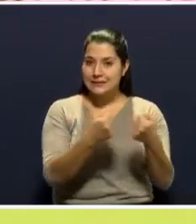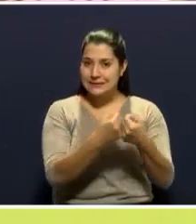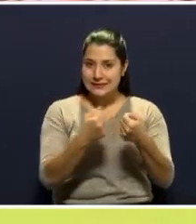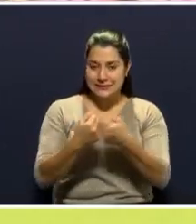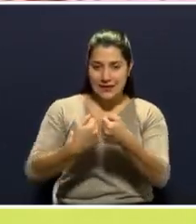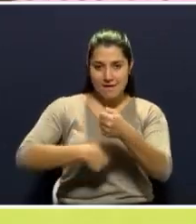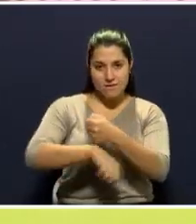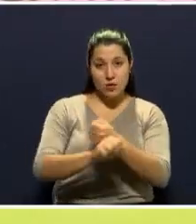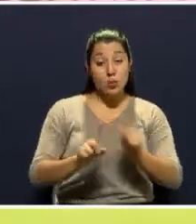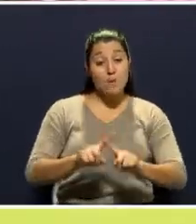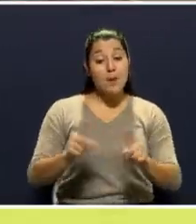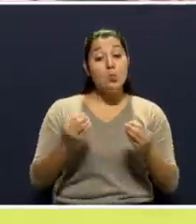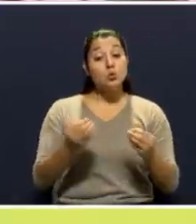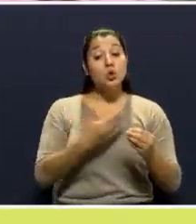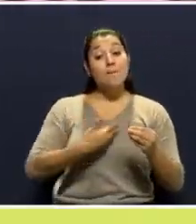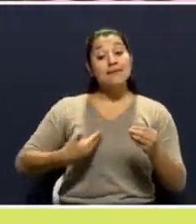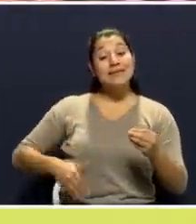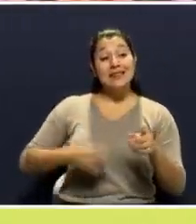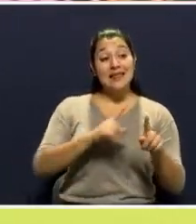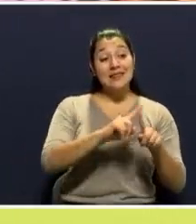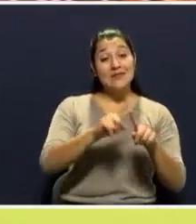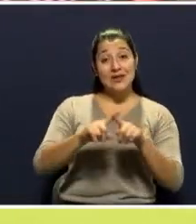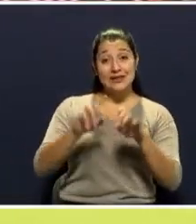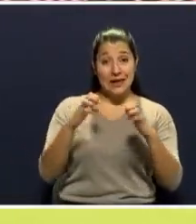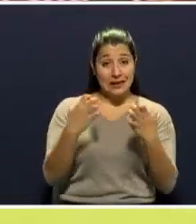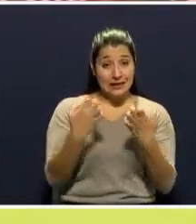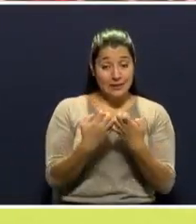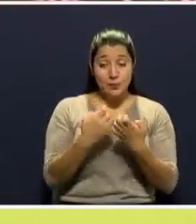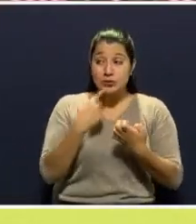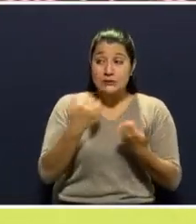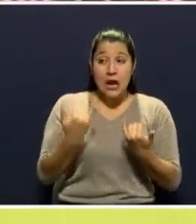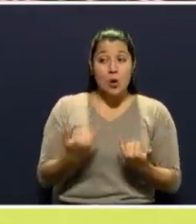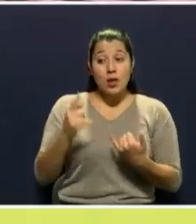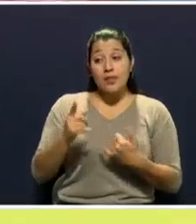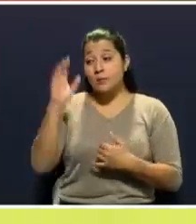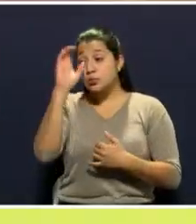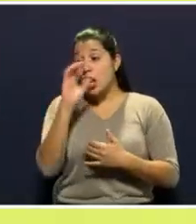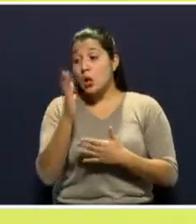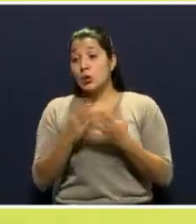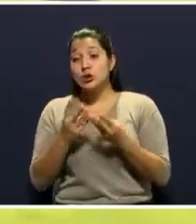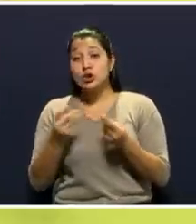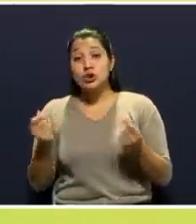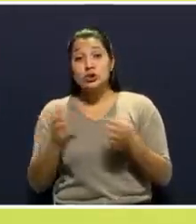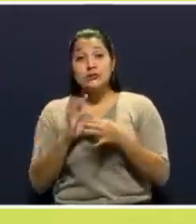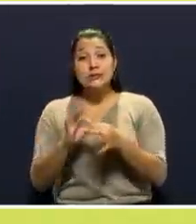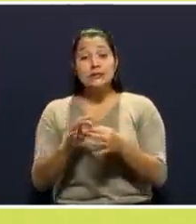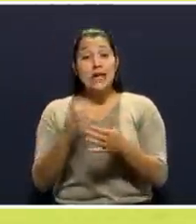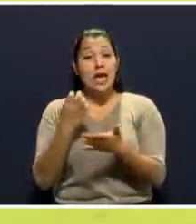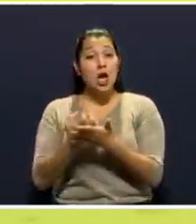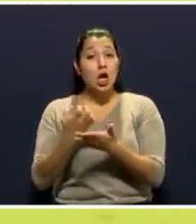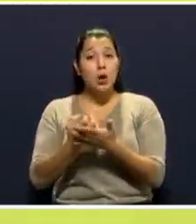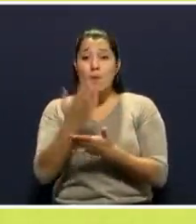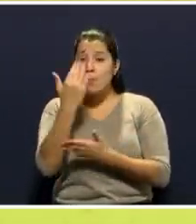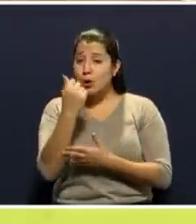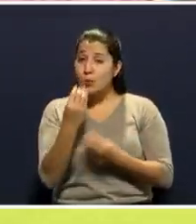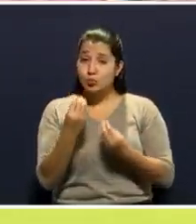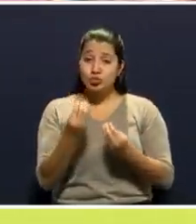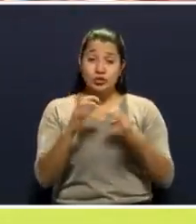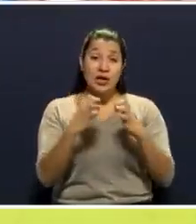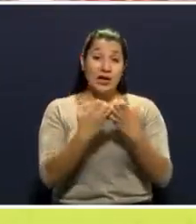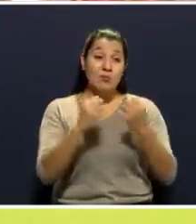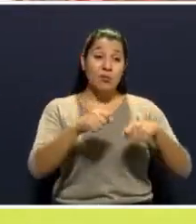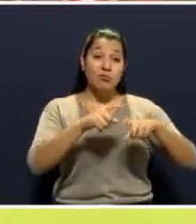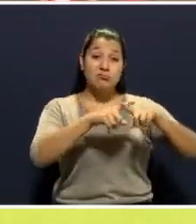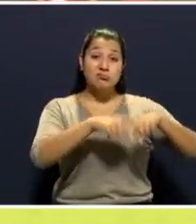han manifestado a Deportivas del 13 la urgencia de encontrar soluciones económicas, ya que muchos equipos podrían desaparecer si no adquieren